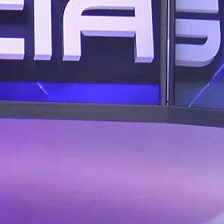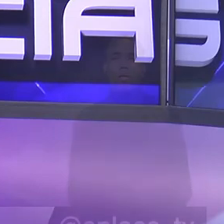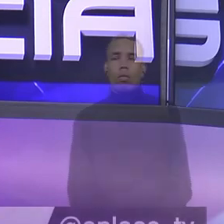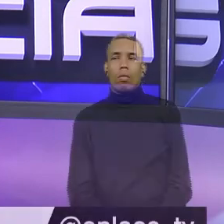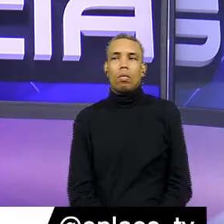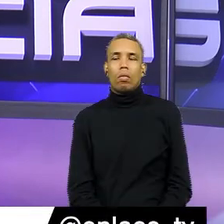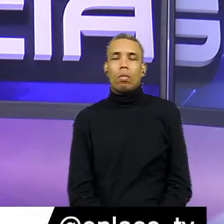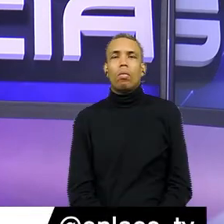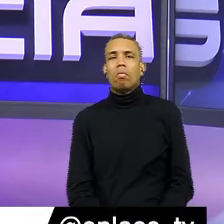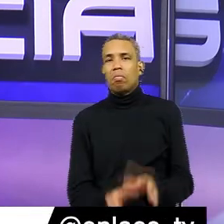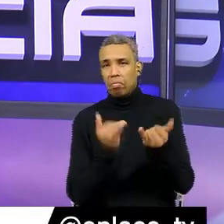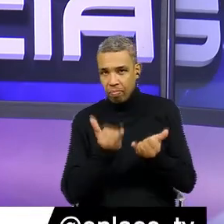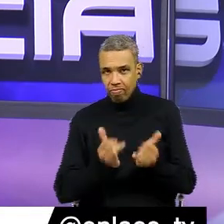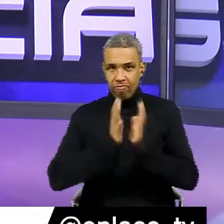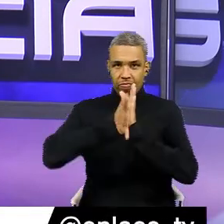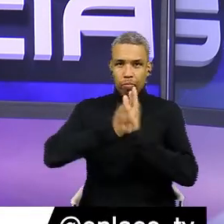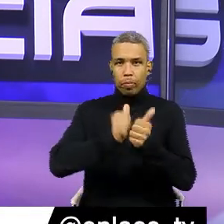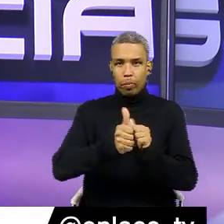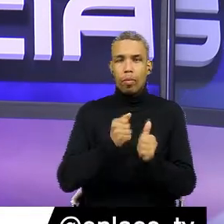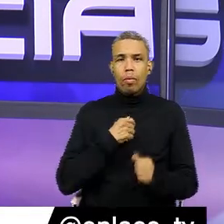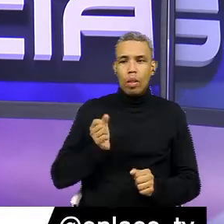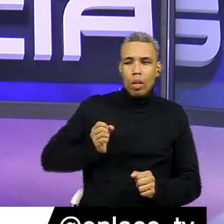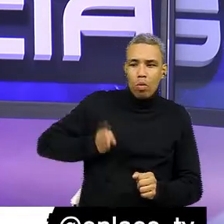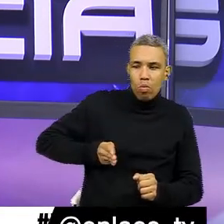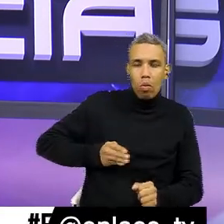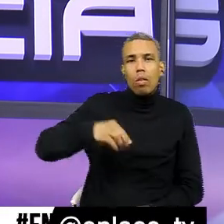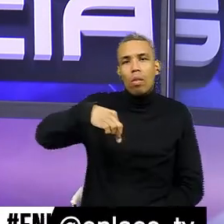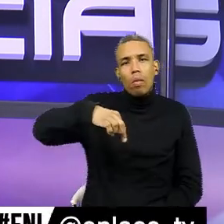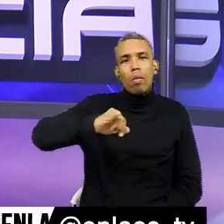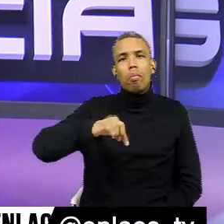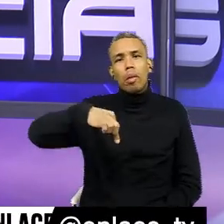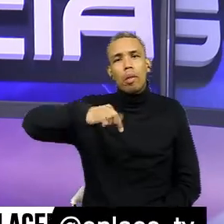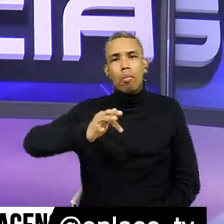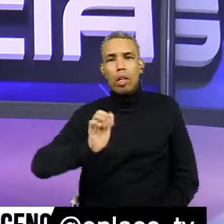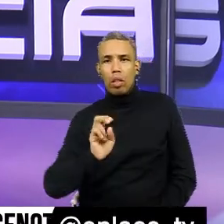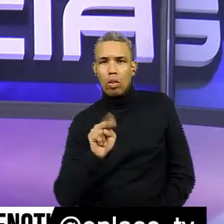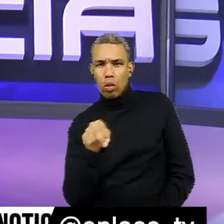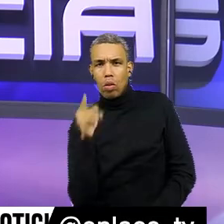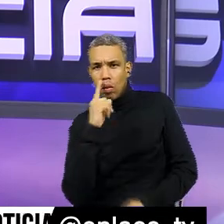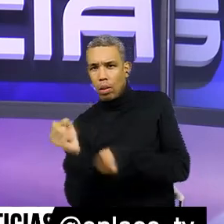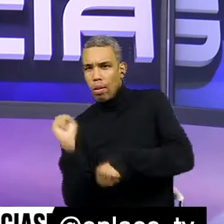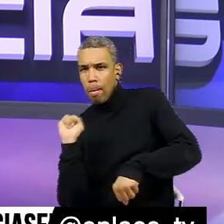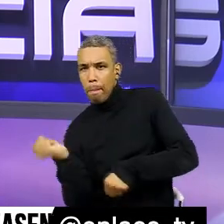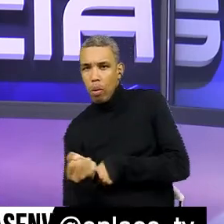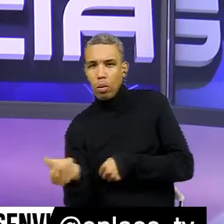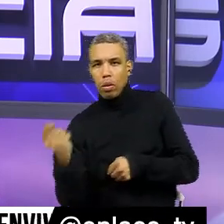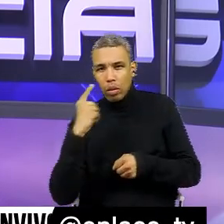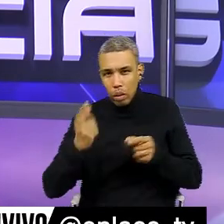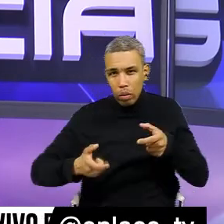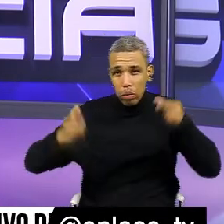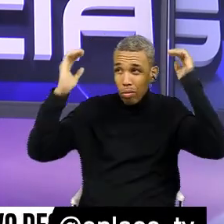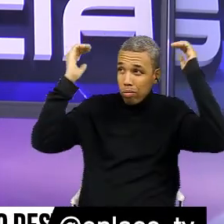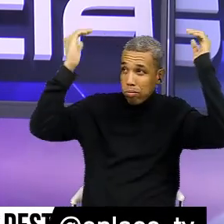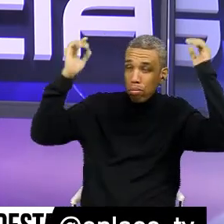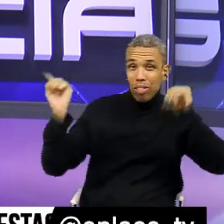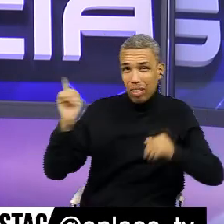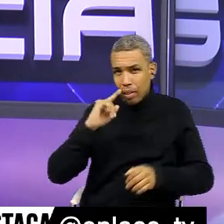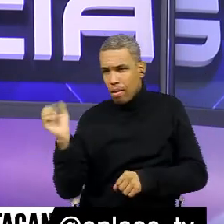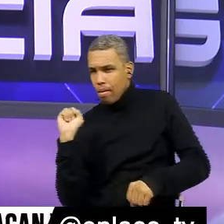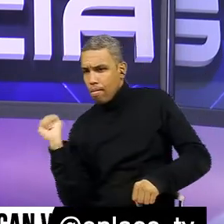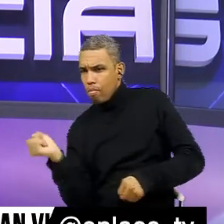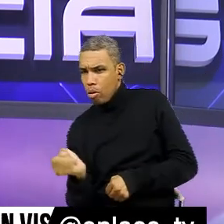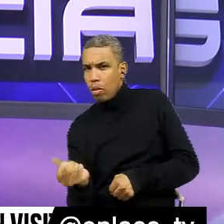Continuamos con información deportiva. El Club Pipatones de Softball cumplió en el estadio Joaquín Barros Machuca cuadrangular para recolectar